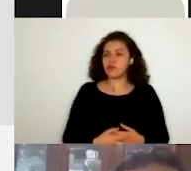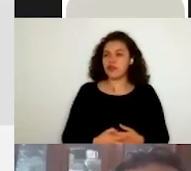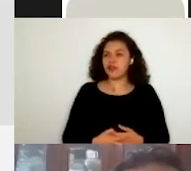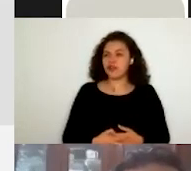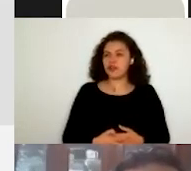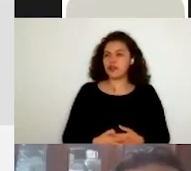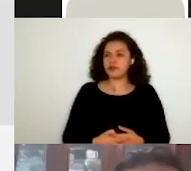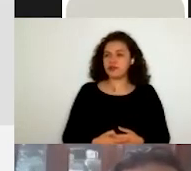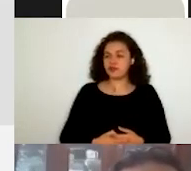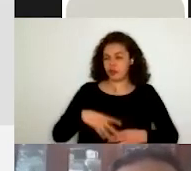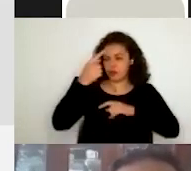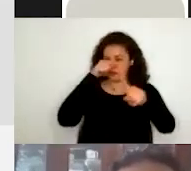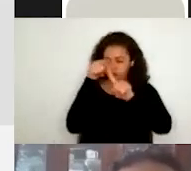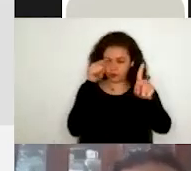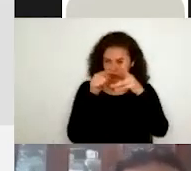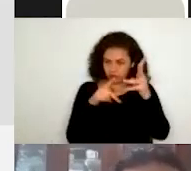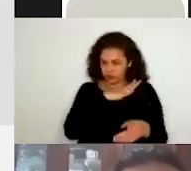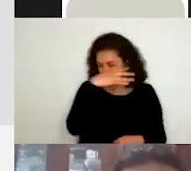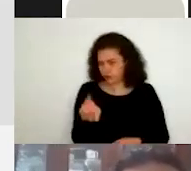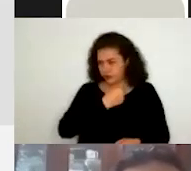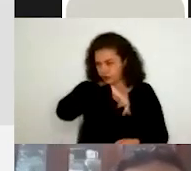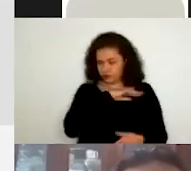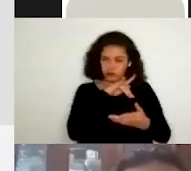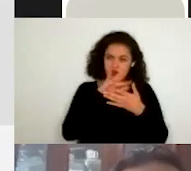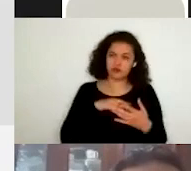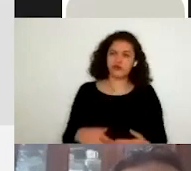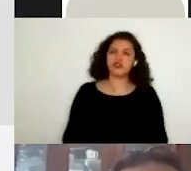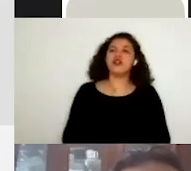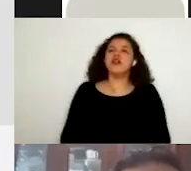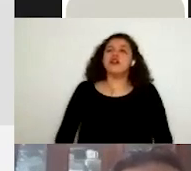Los objetivos generales, que fueron los que leímos,